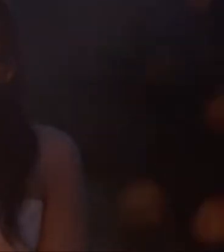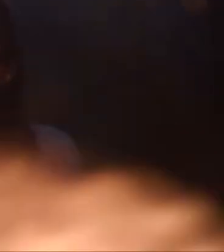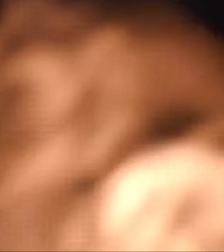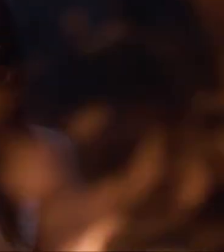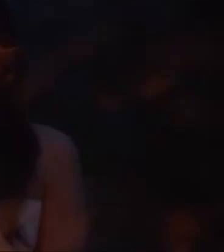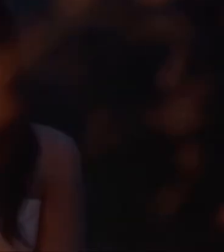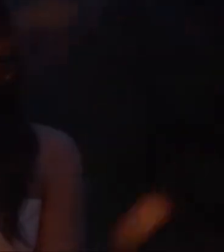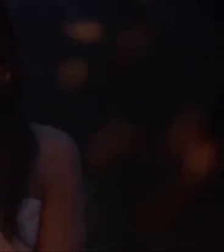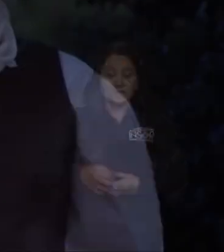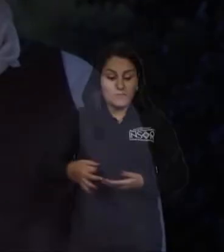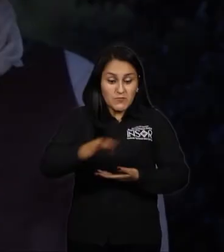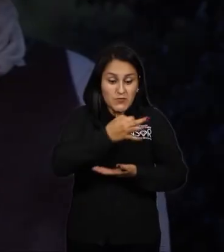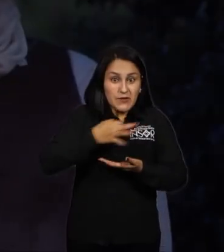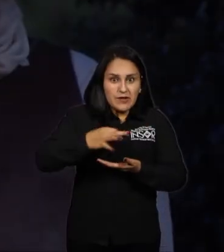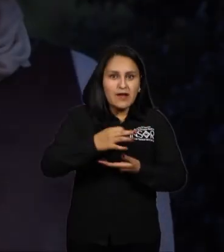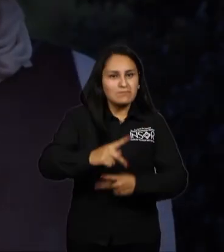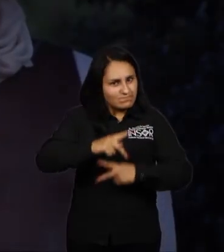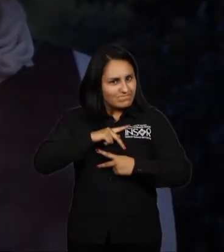Y nuestra moneda.